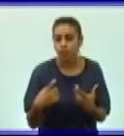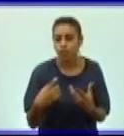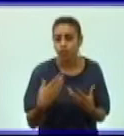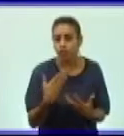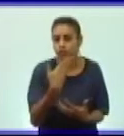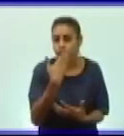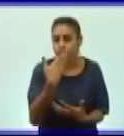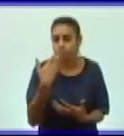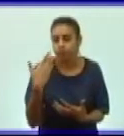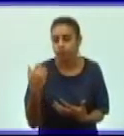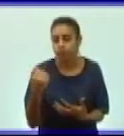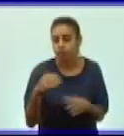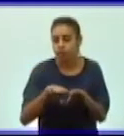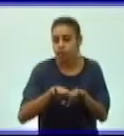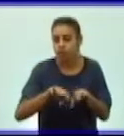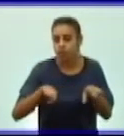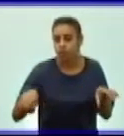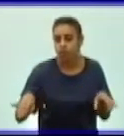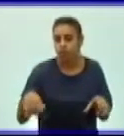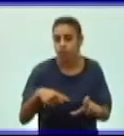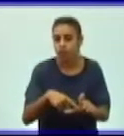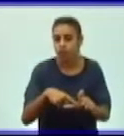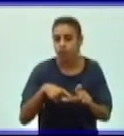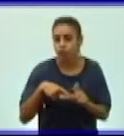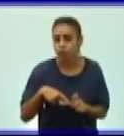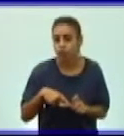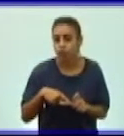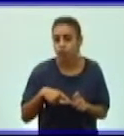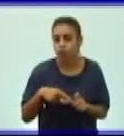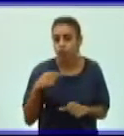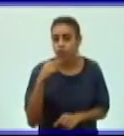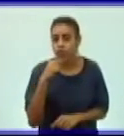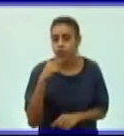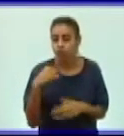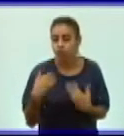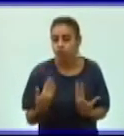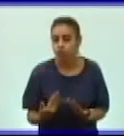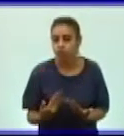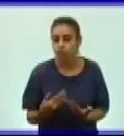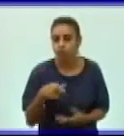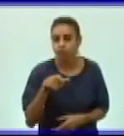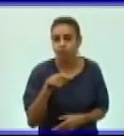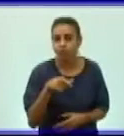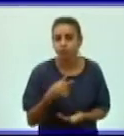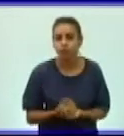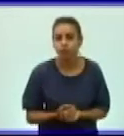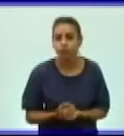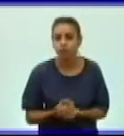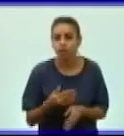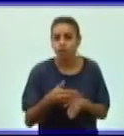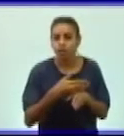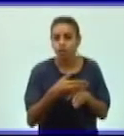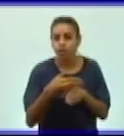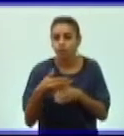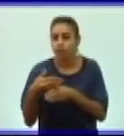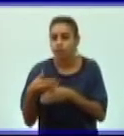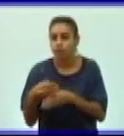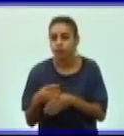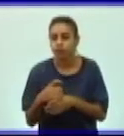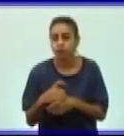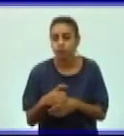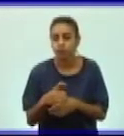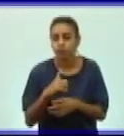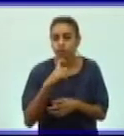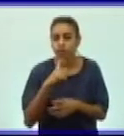de este socialismo. Por tanto, son factores que van a contribuir que de manera abrupta suceda en la Unión Soviética la